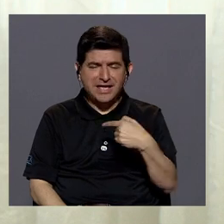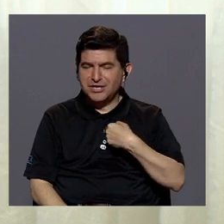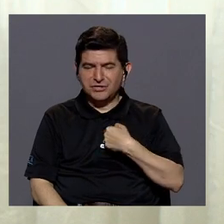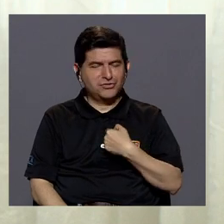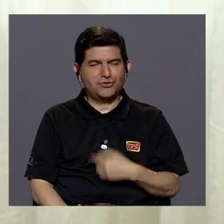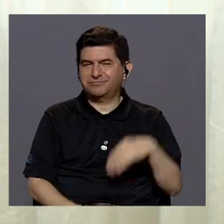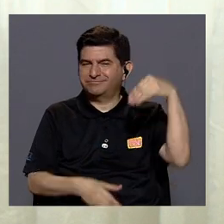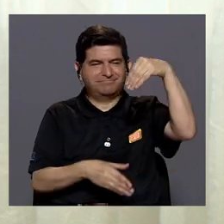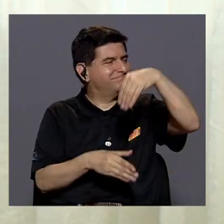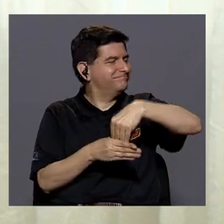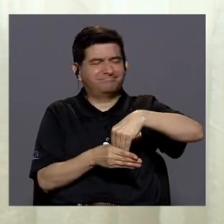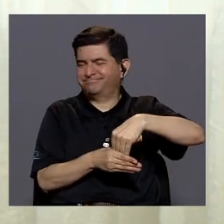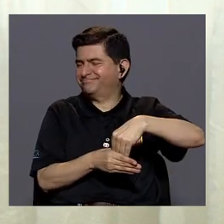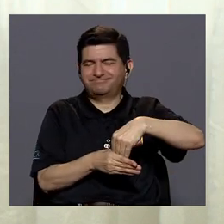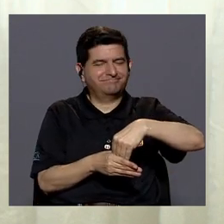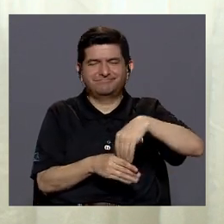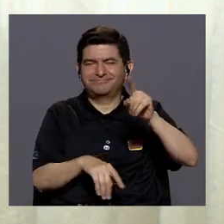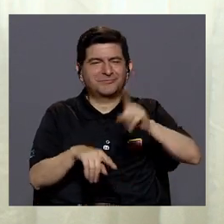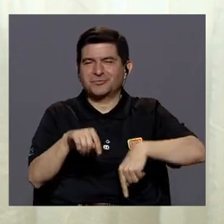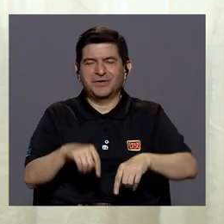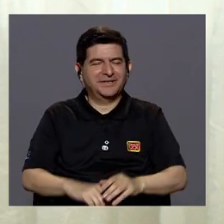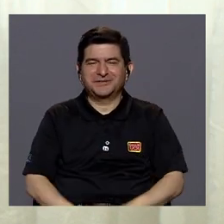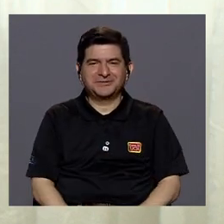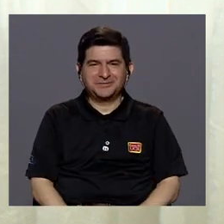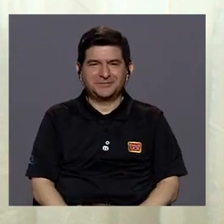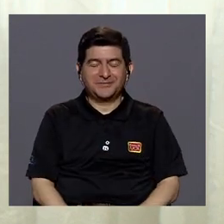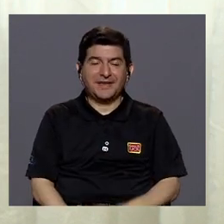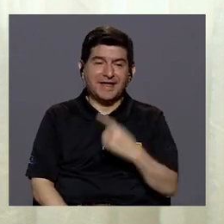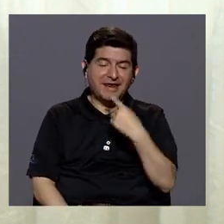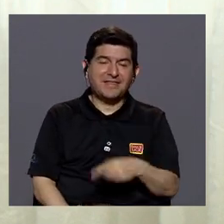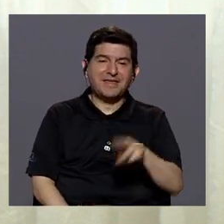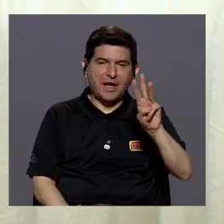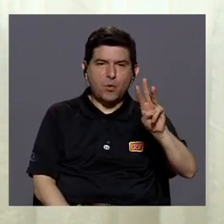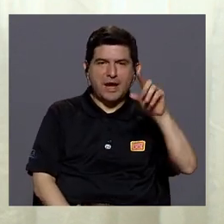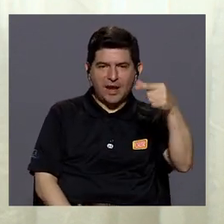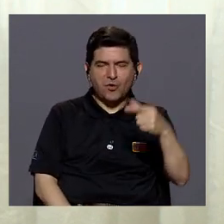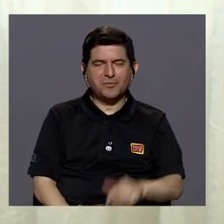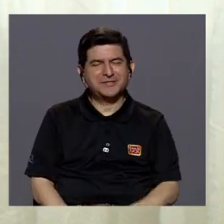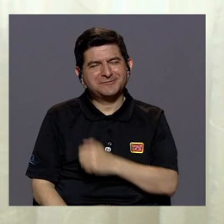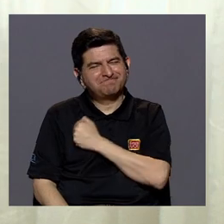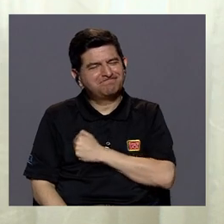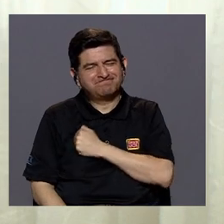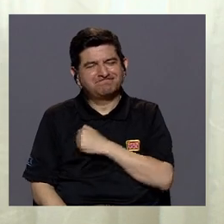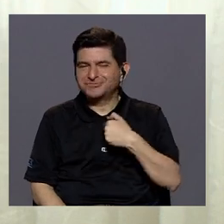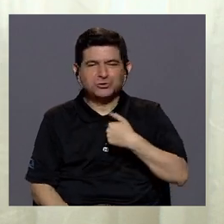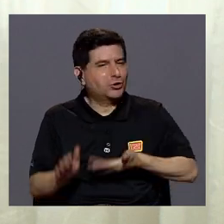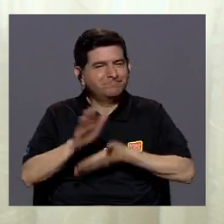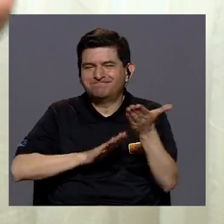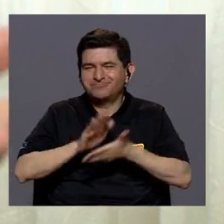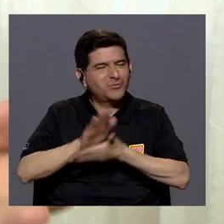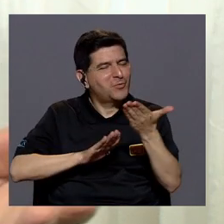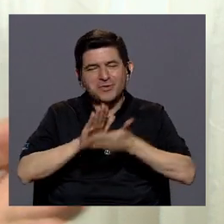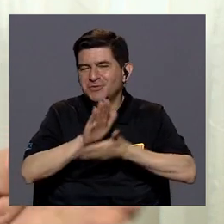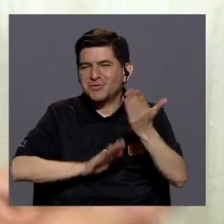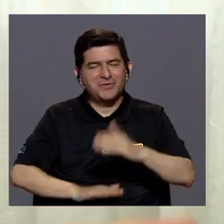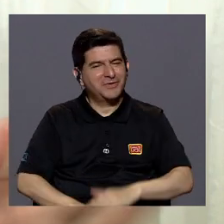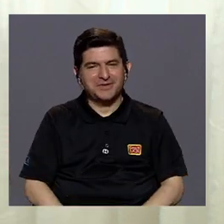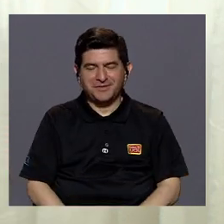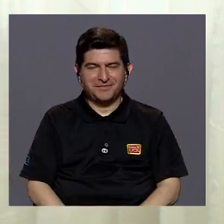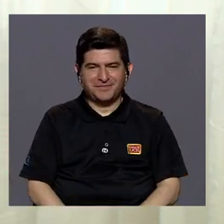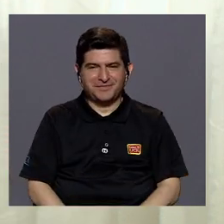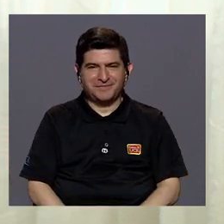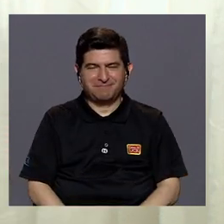quepo. Uh-huh. Entonces le dije, mira, William, siento mucho, pero no, yo no me voy. Porque no, de plano